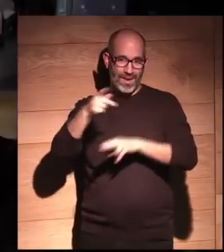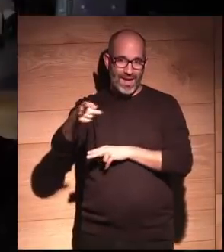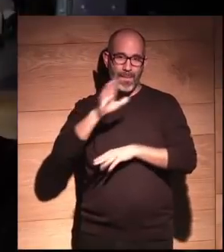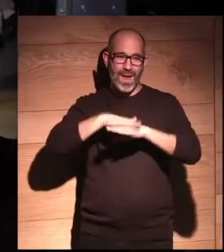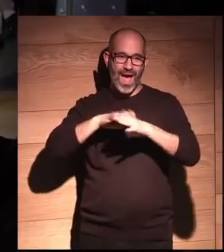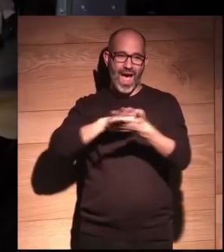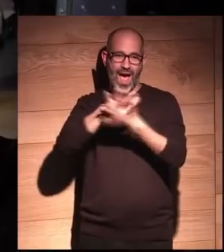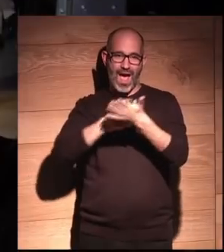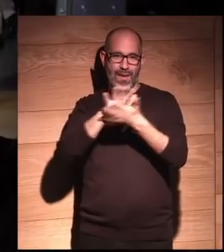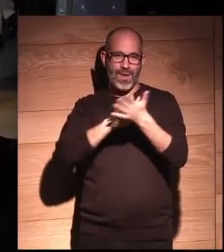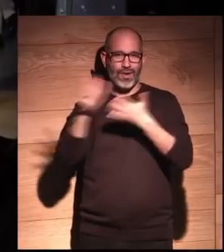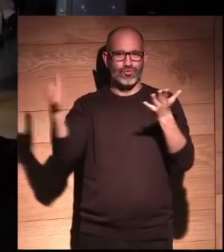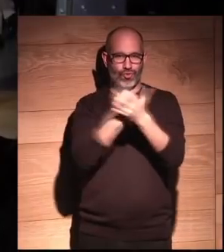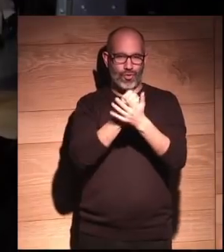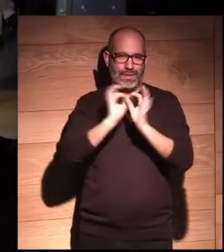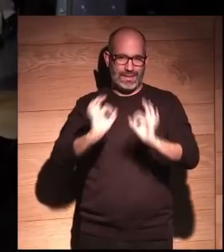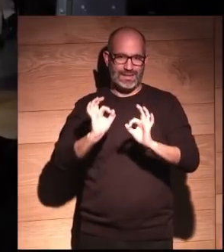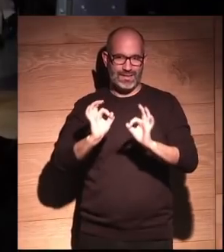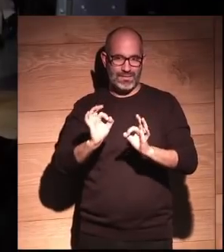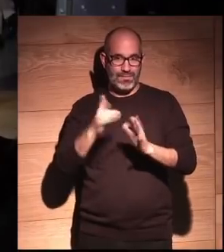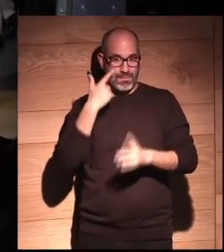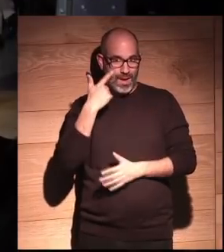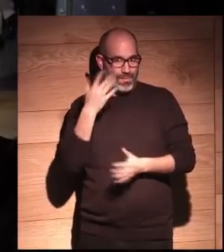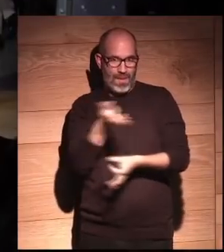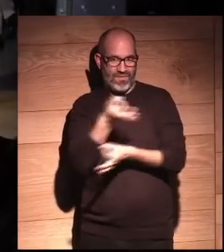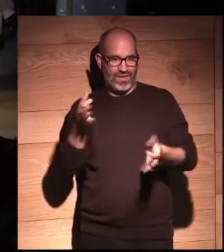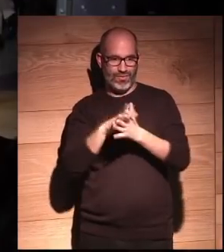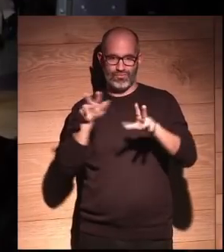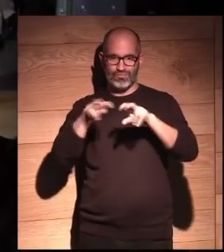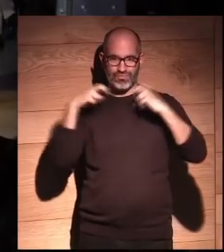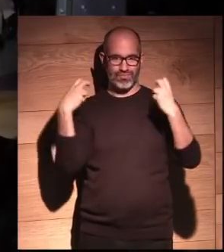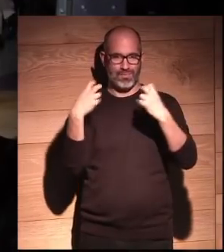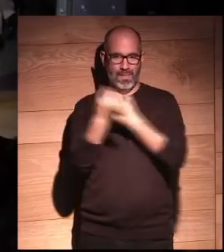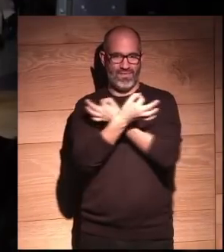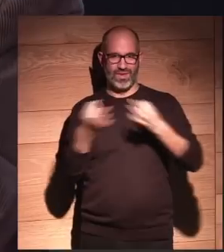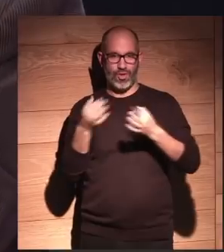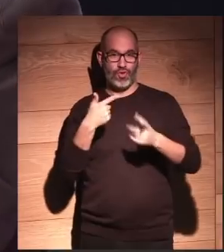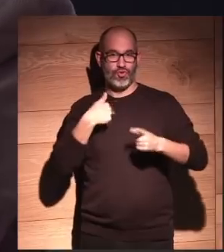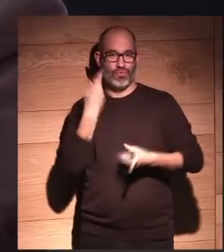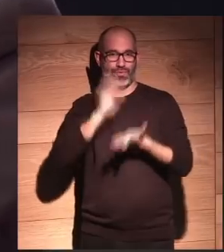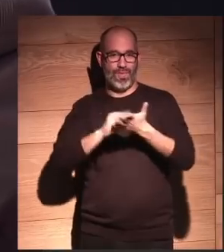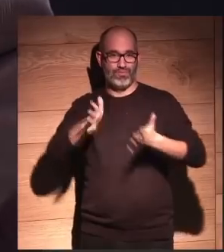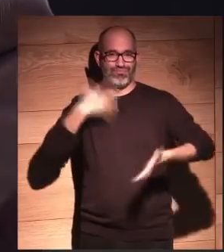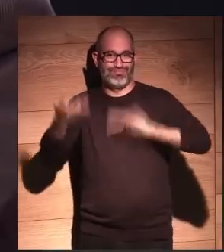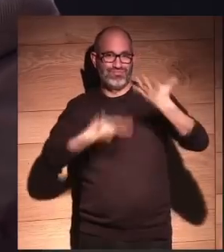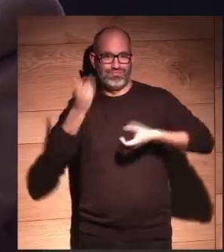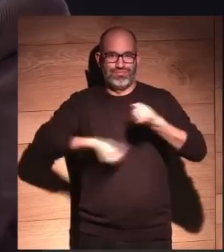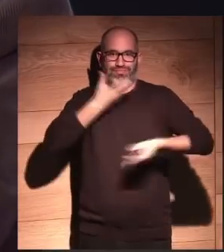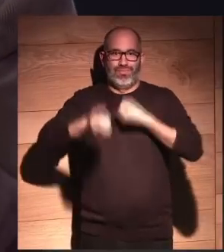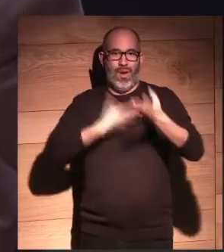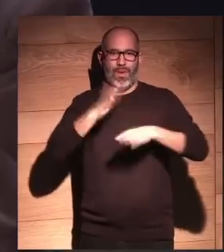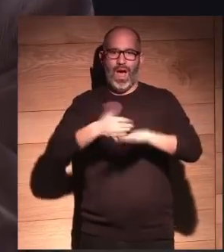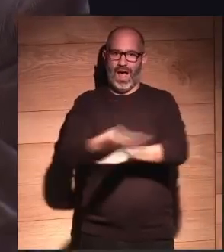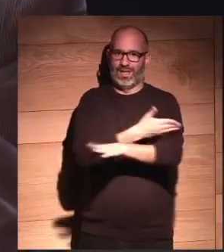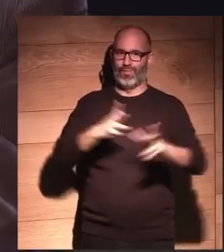para hablar de Estelio, de manera que todo. Qué bien todo traído, casa. ¿Eh? ¿Era que sí? Me ha encantado. Me la curro. Uf, yo improviso, pero lo tengo que preparar mucho.